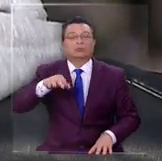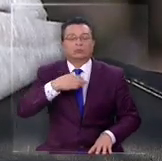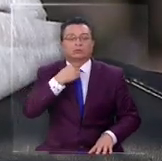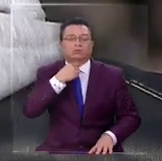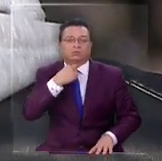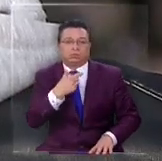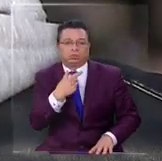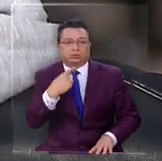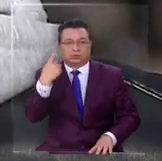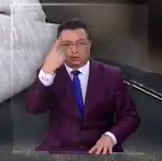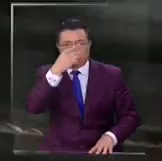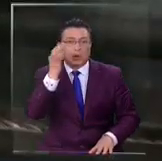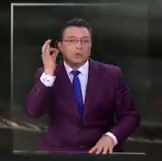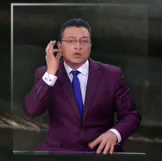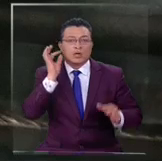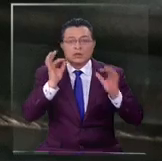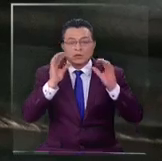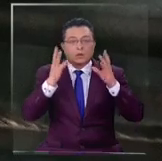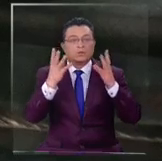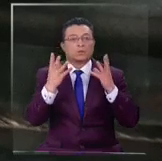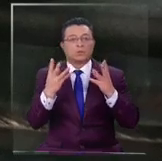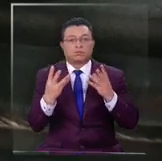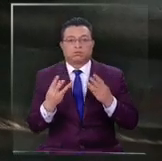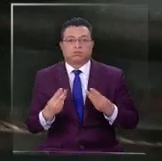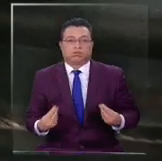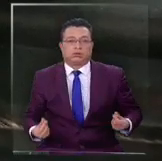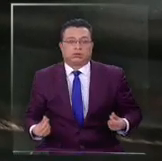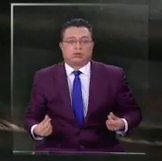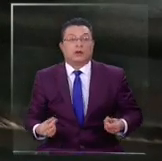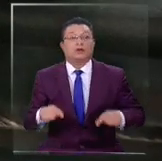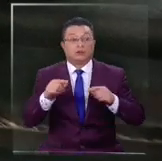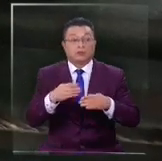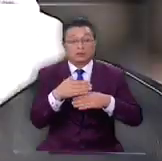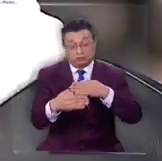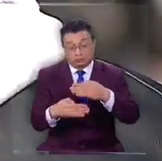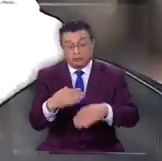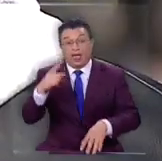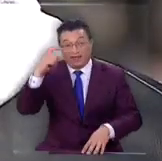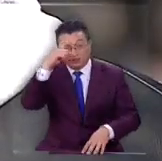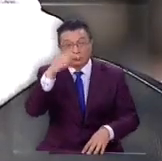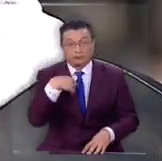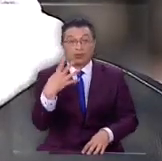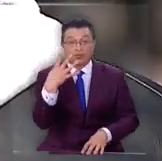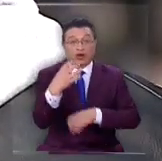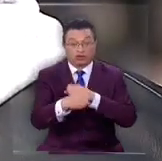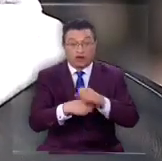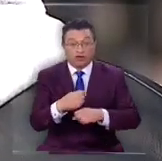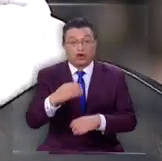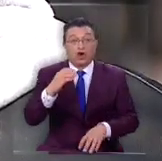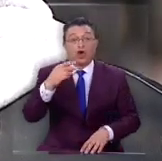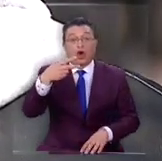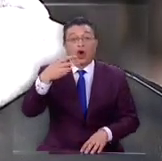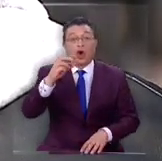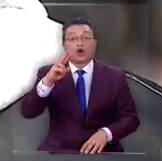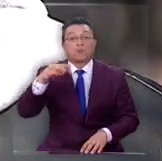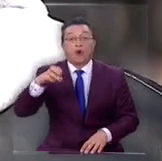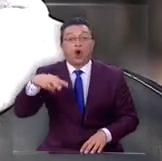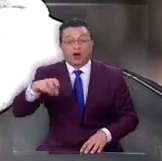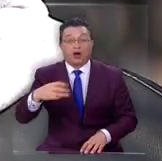y los rasgos femeninos han desaparecido. Es una etapa difícil. Llevo 4 años en hormona, 4 años